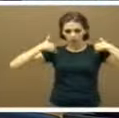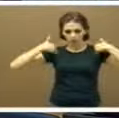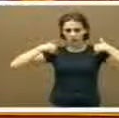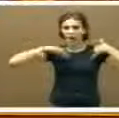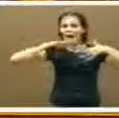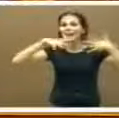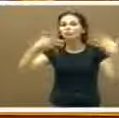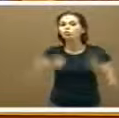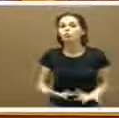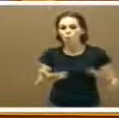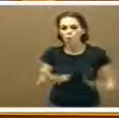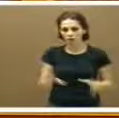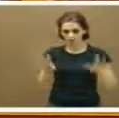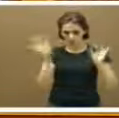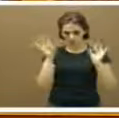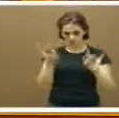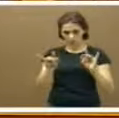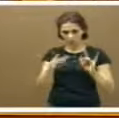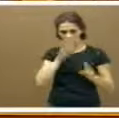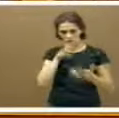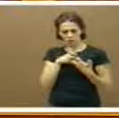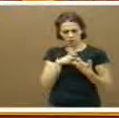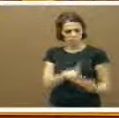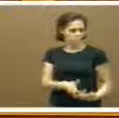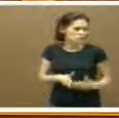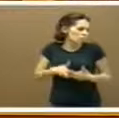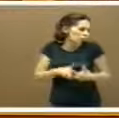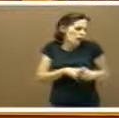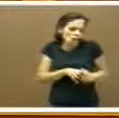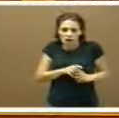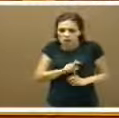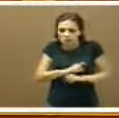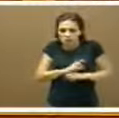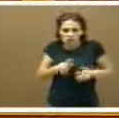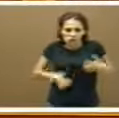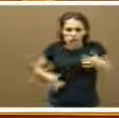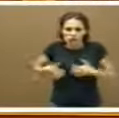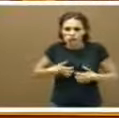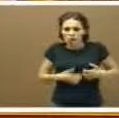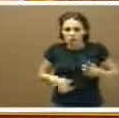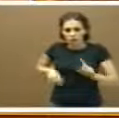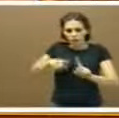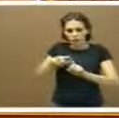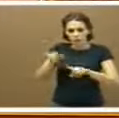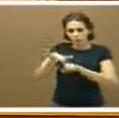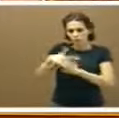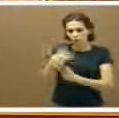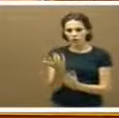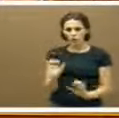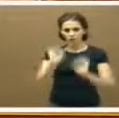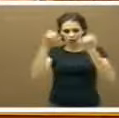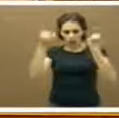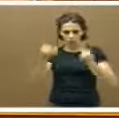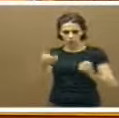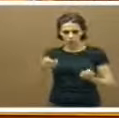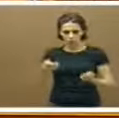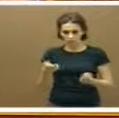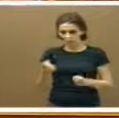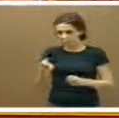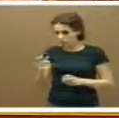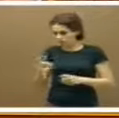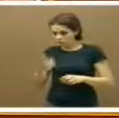actualidad y estamos luchando desesperadamente por salir de la espiral de la destrucción